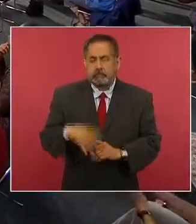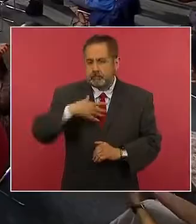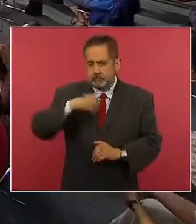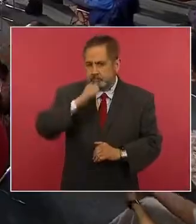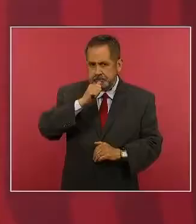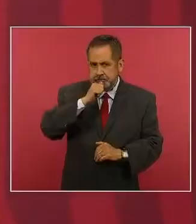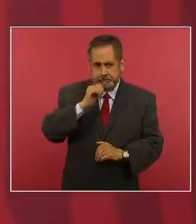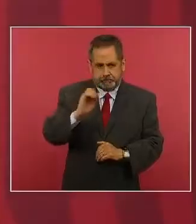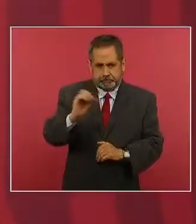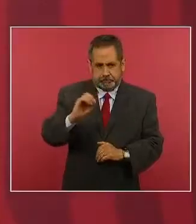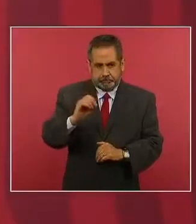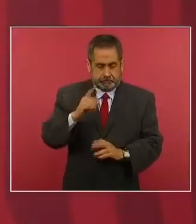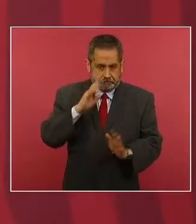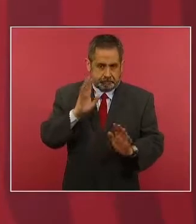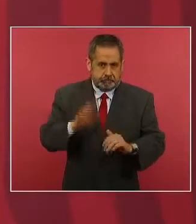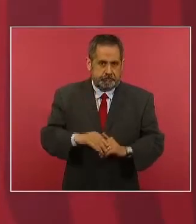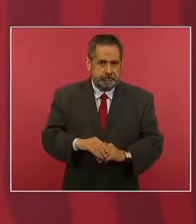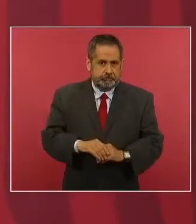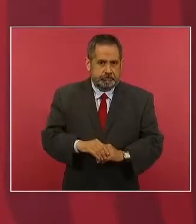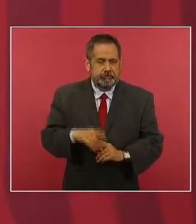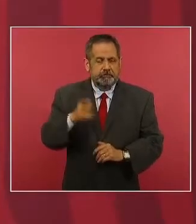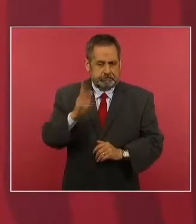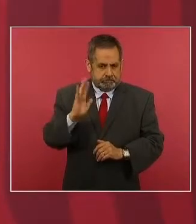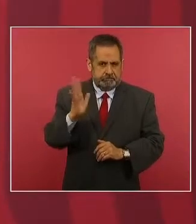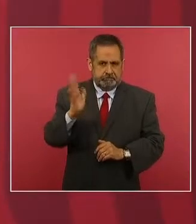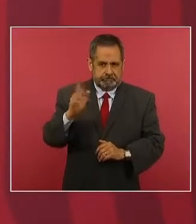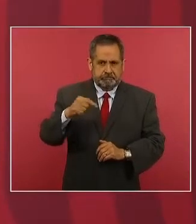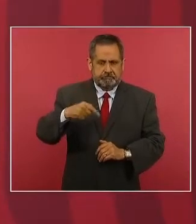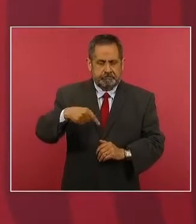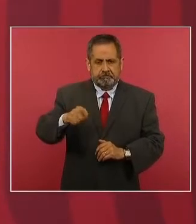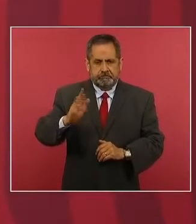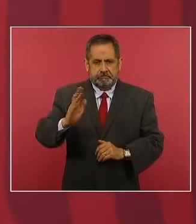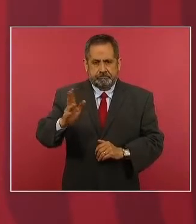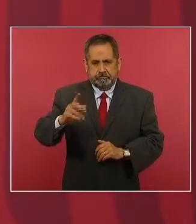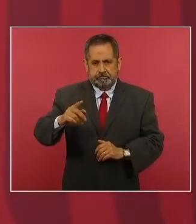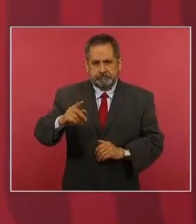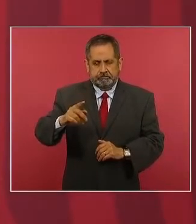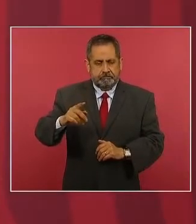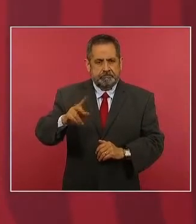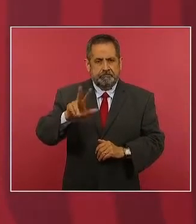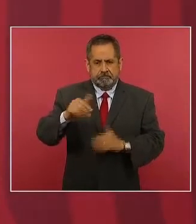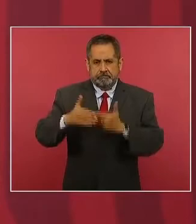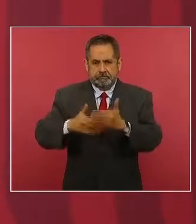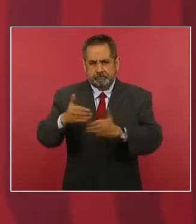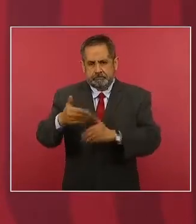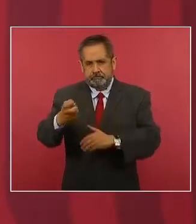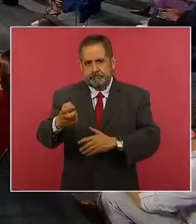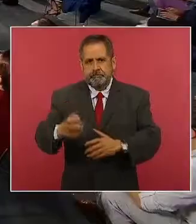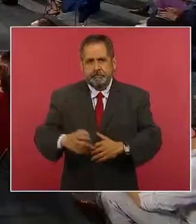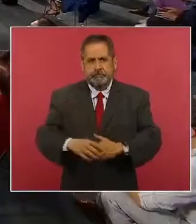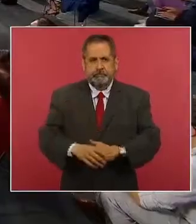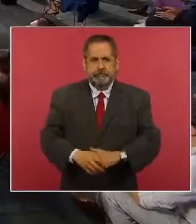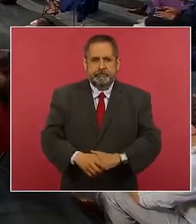todavía no, pero ya se está en ese proceso.